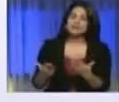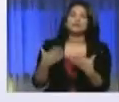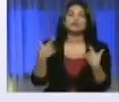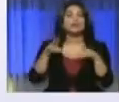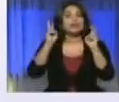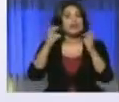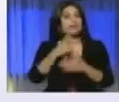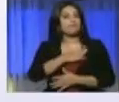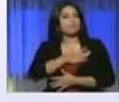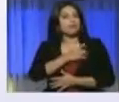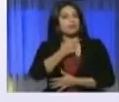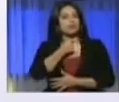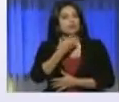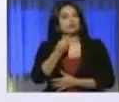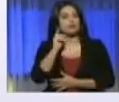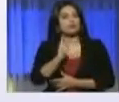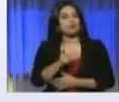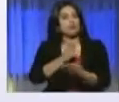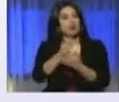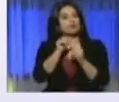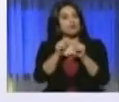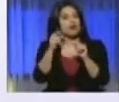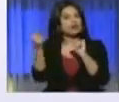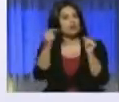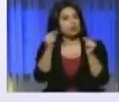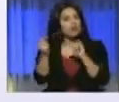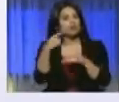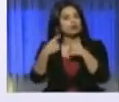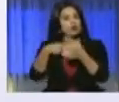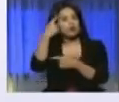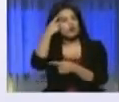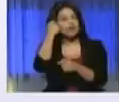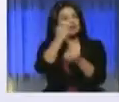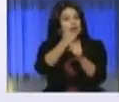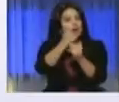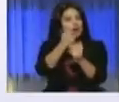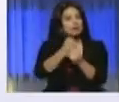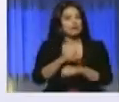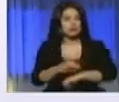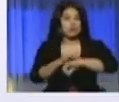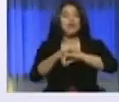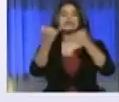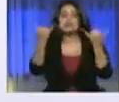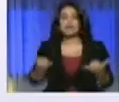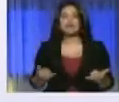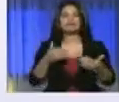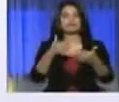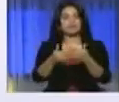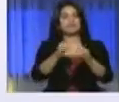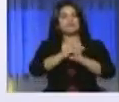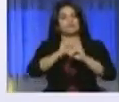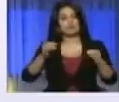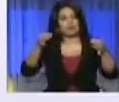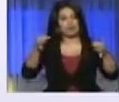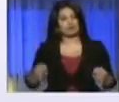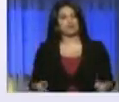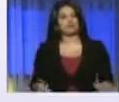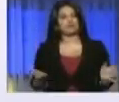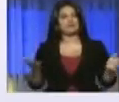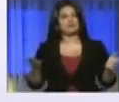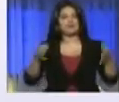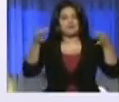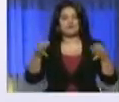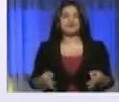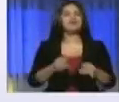que debemos nosotros continuar todos los días en el trabajo. Bueno, ya ahora sí estamos llegando de verdad al final.